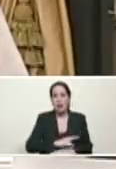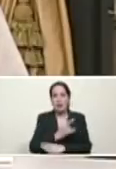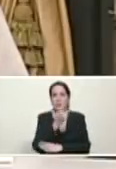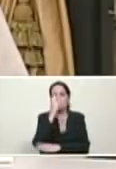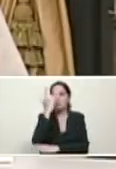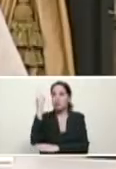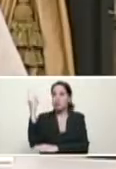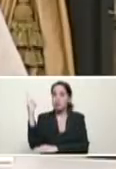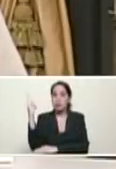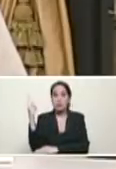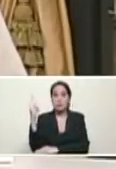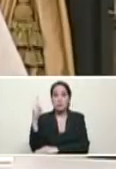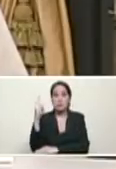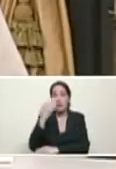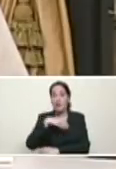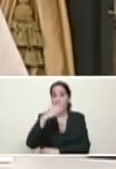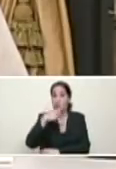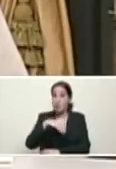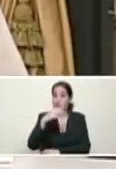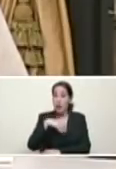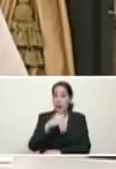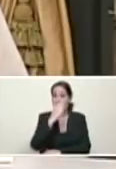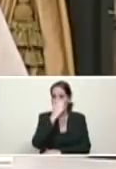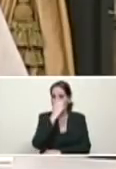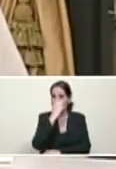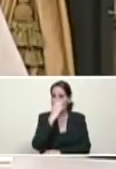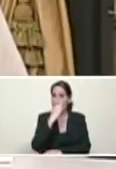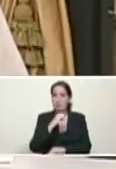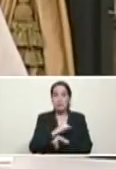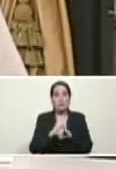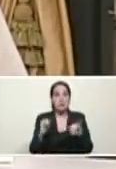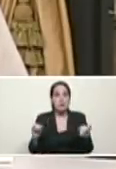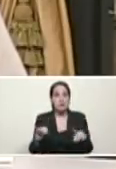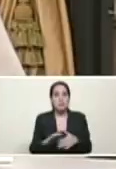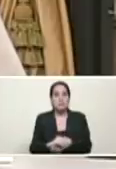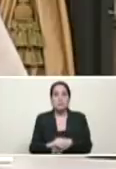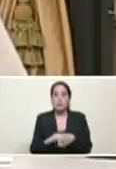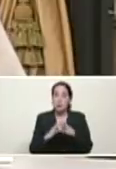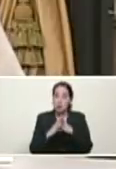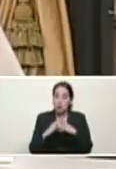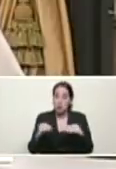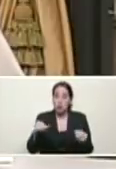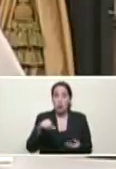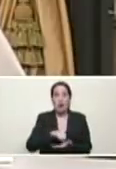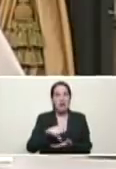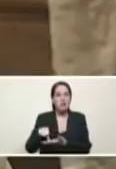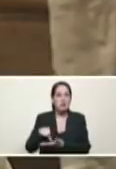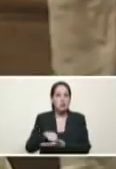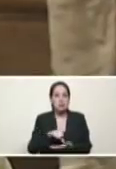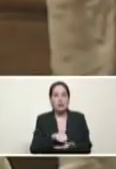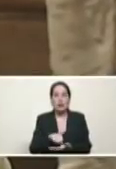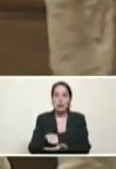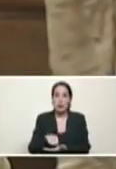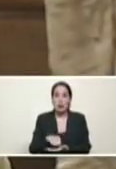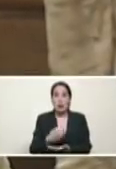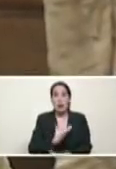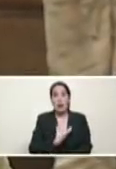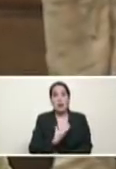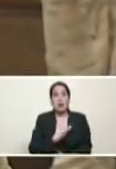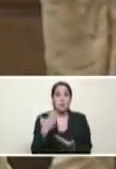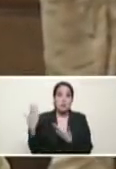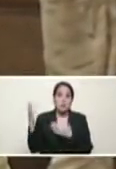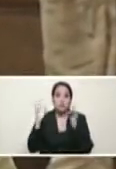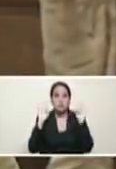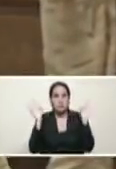Erika. Yo lo decía ayer. Árboles frutales, todas las ciudades. Aquí está nuestra alcaldesa caraqueña